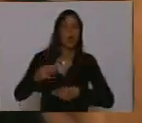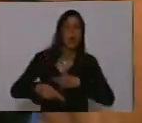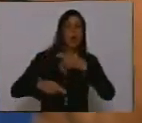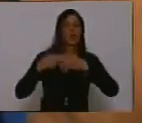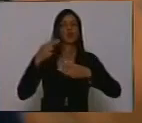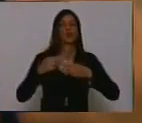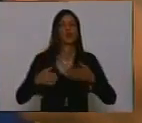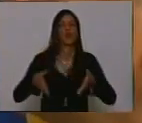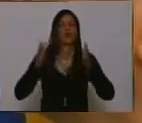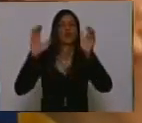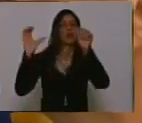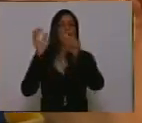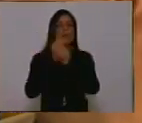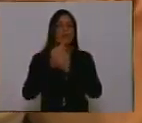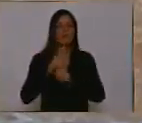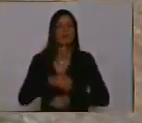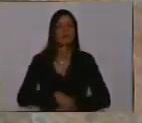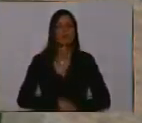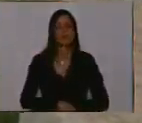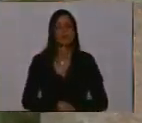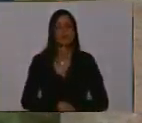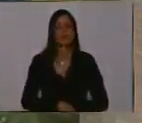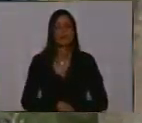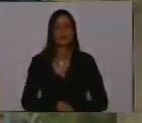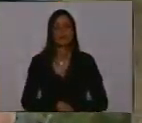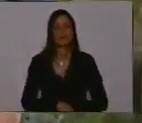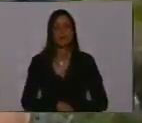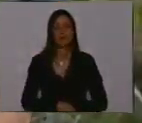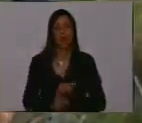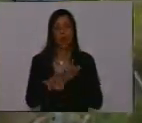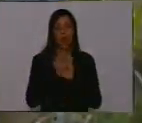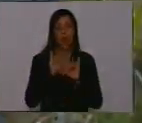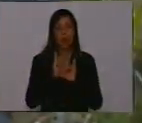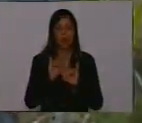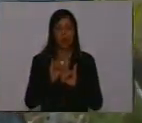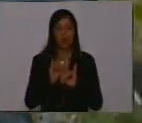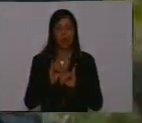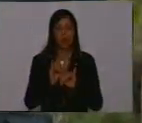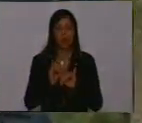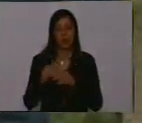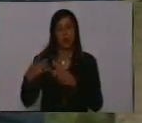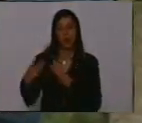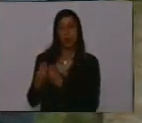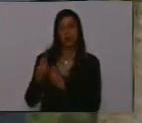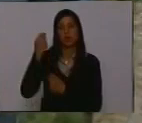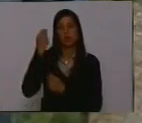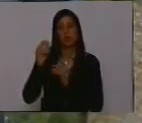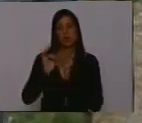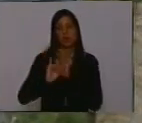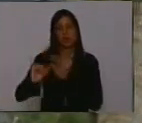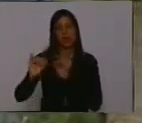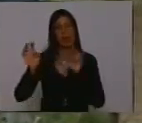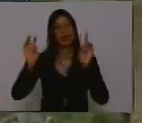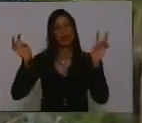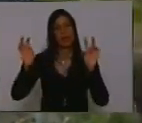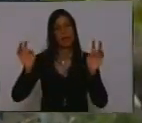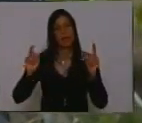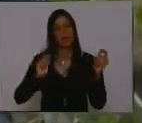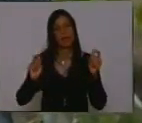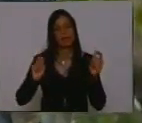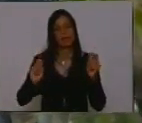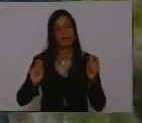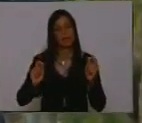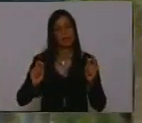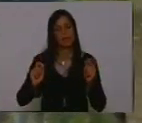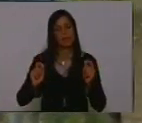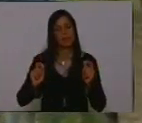Venezuela. Y no puedo salir, junto a mi compañero constituyente, que fue un largo debate el tema, de